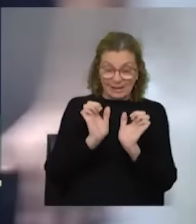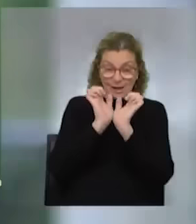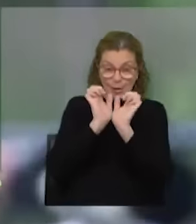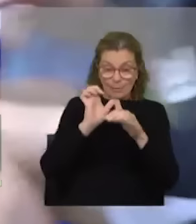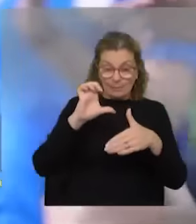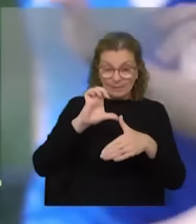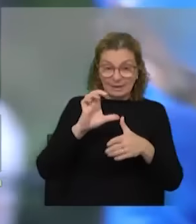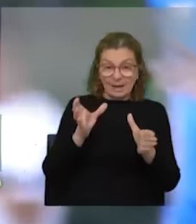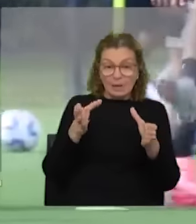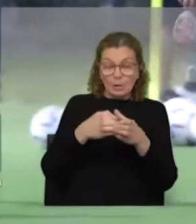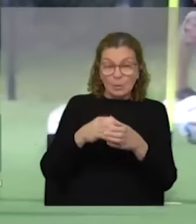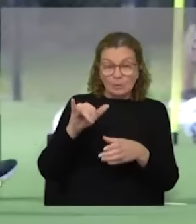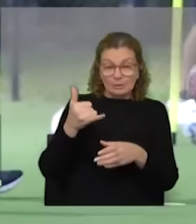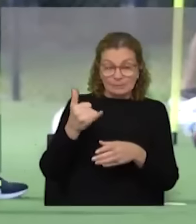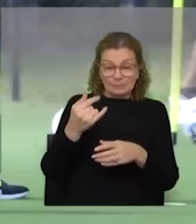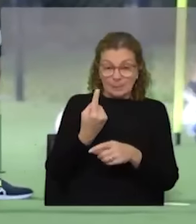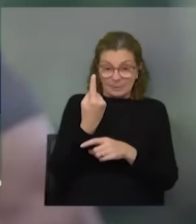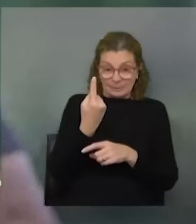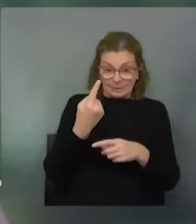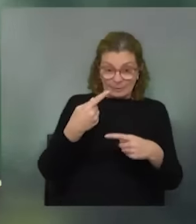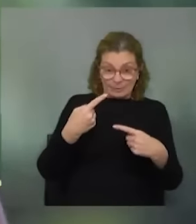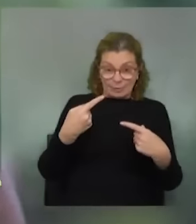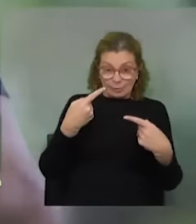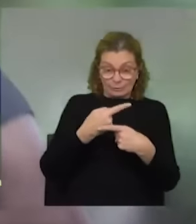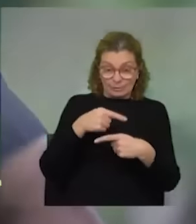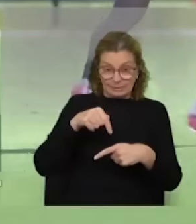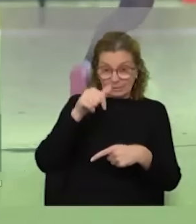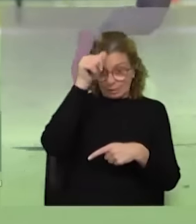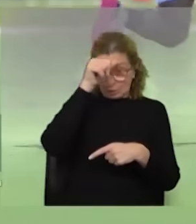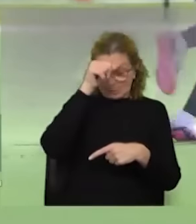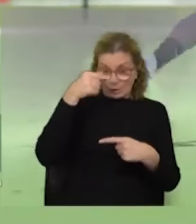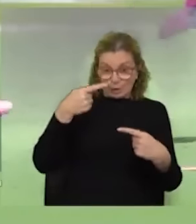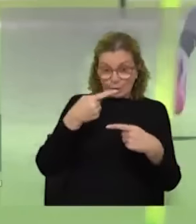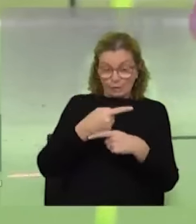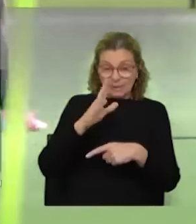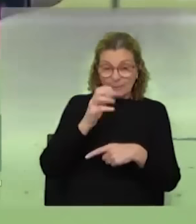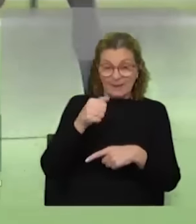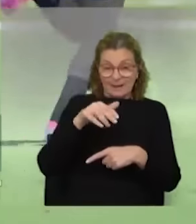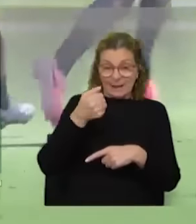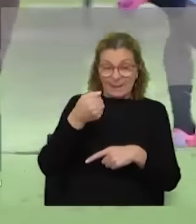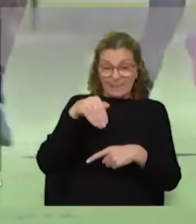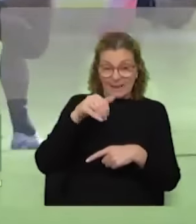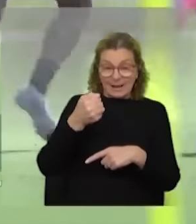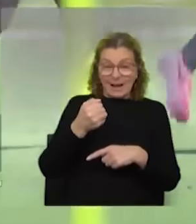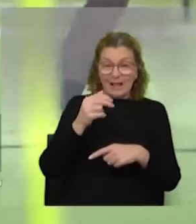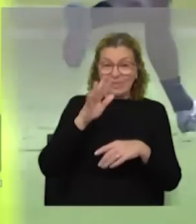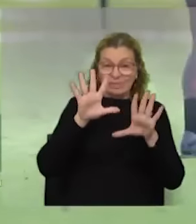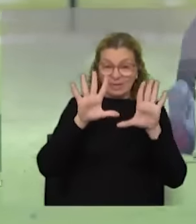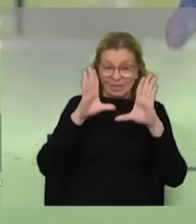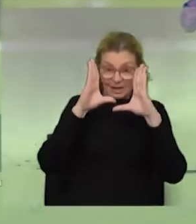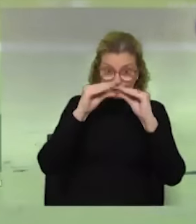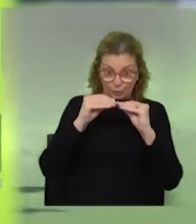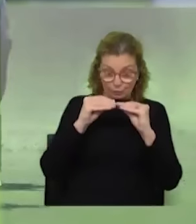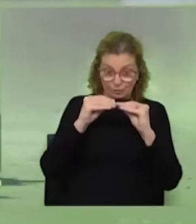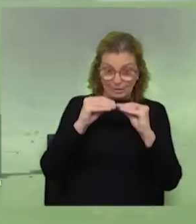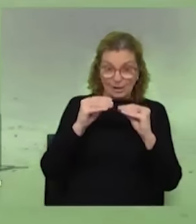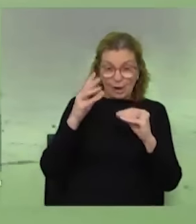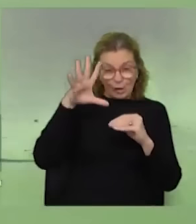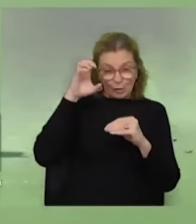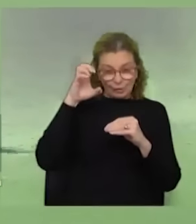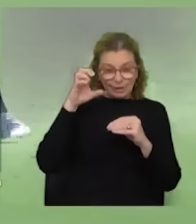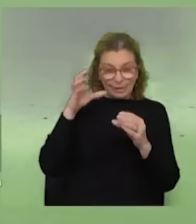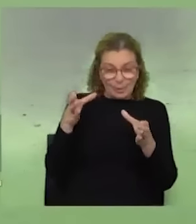el seleccionado Celeste jugará su primer partido este domingo contra Panamá a las 22 horas de nuestro país recordemos que la selección de Uruguay está instalada